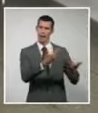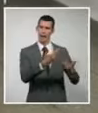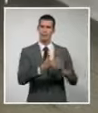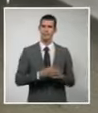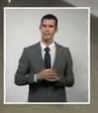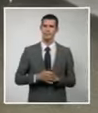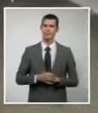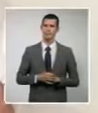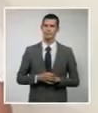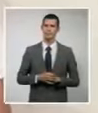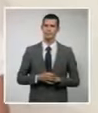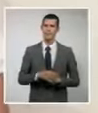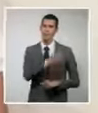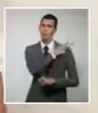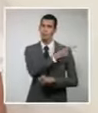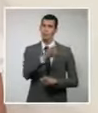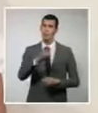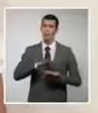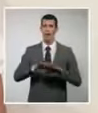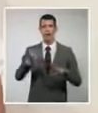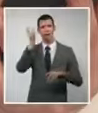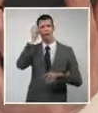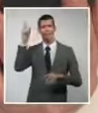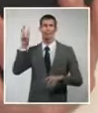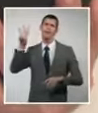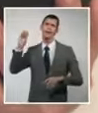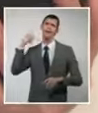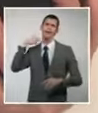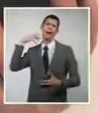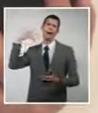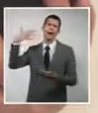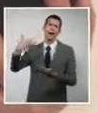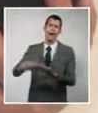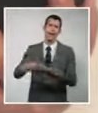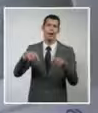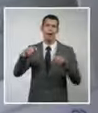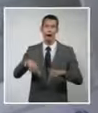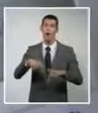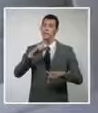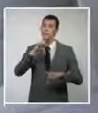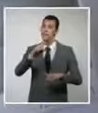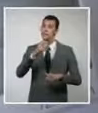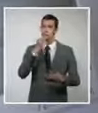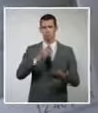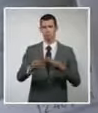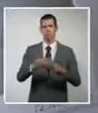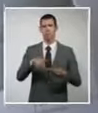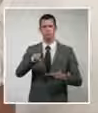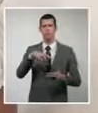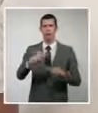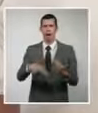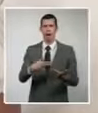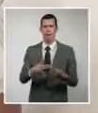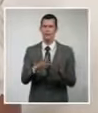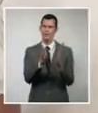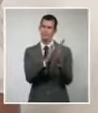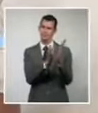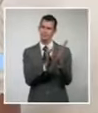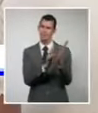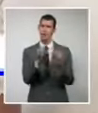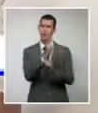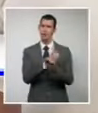profesora Niurka, con más de 30 años en el oficio de educar, ahora asume el reto a través de su teléfono celular. Nos pusimos de acuerdo